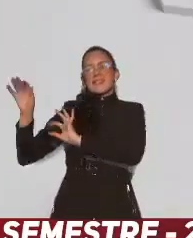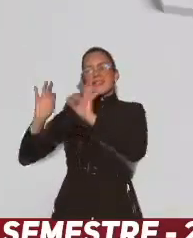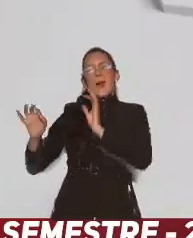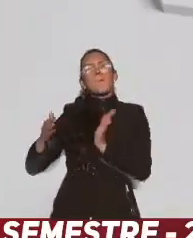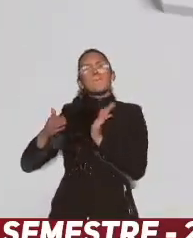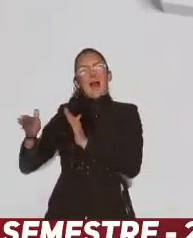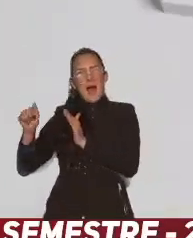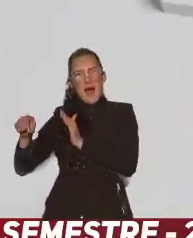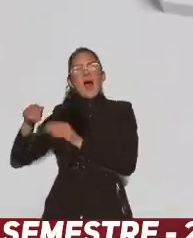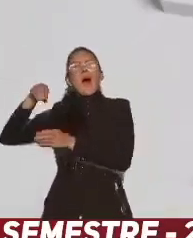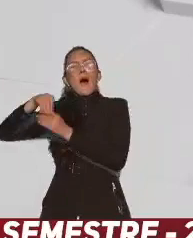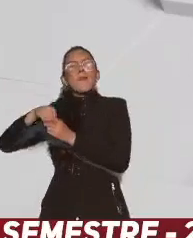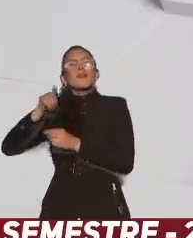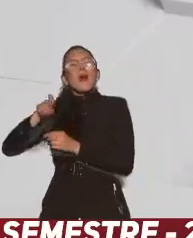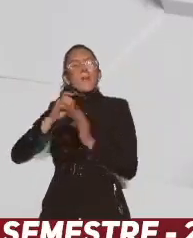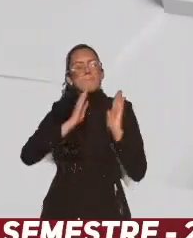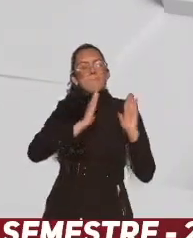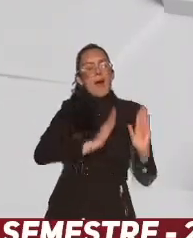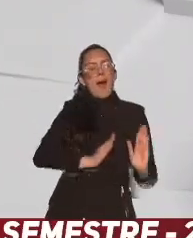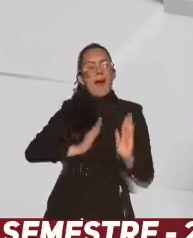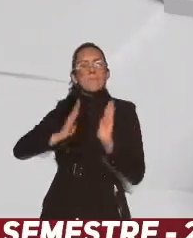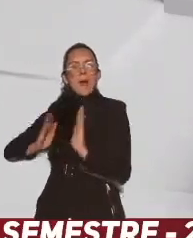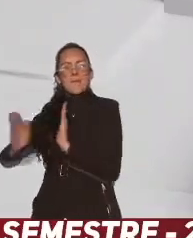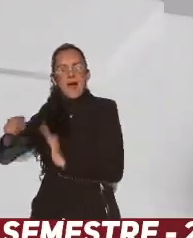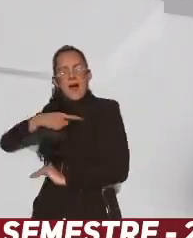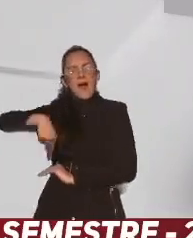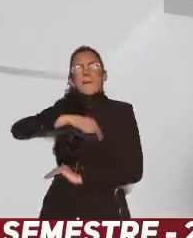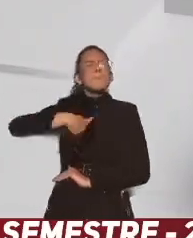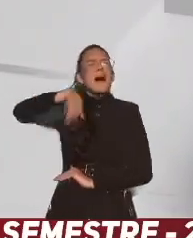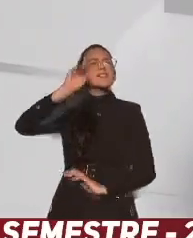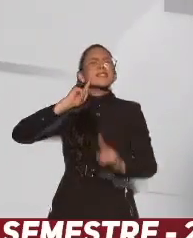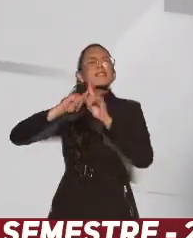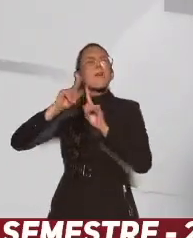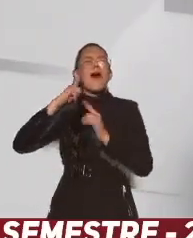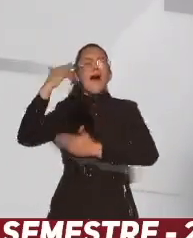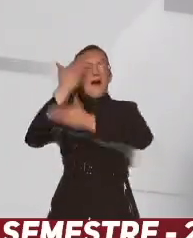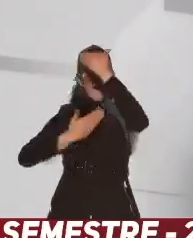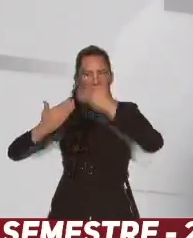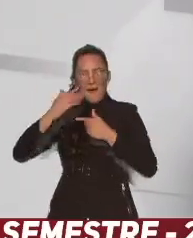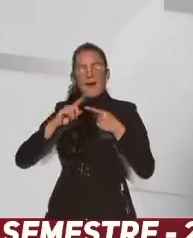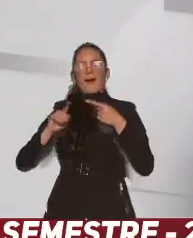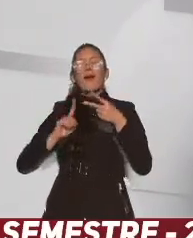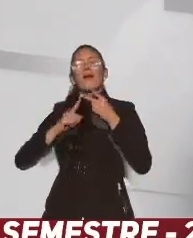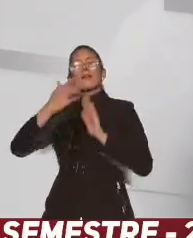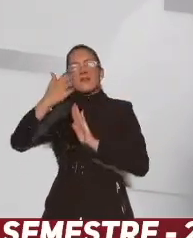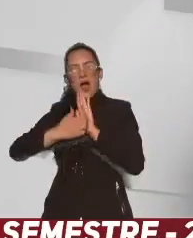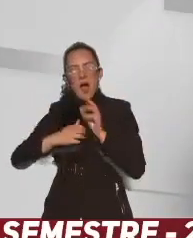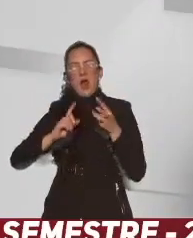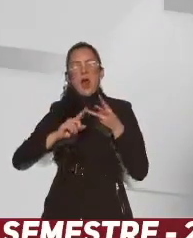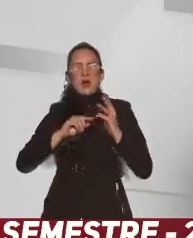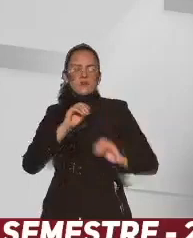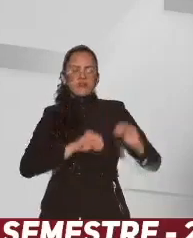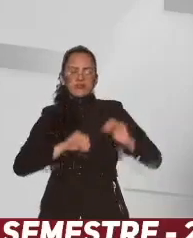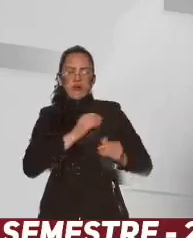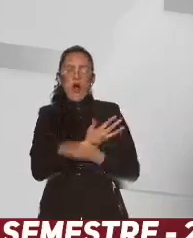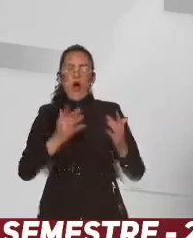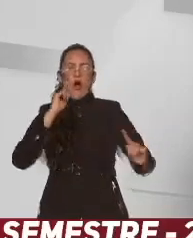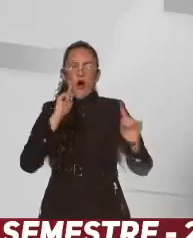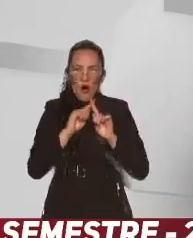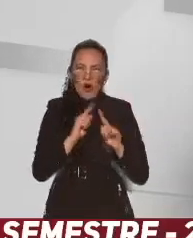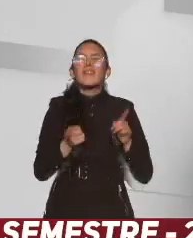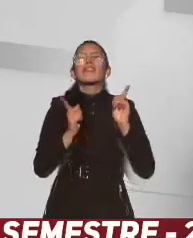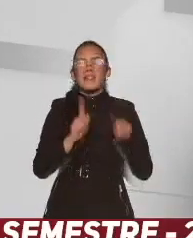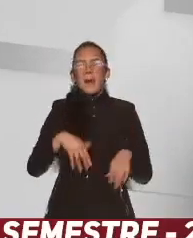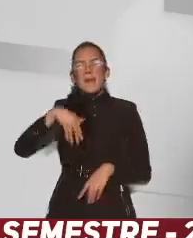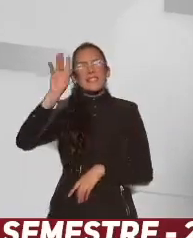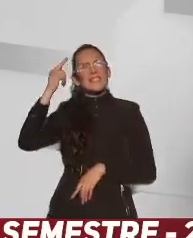asociadas al análisis del entorno, diagnóstico y formulación de objetivos, estableciendo elementos de direccionamiento